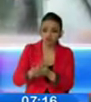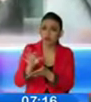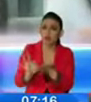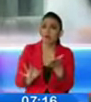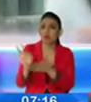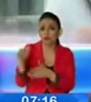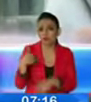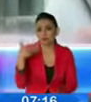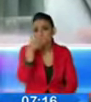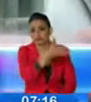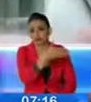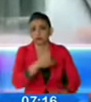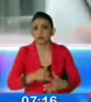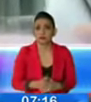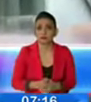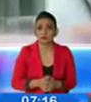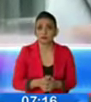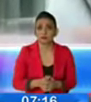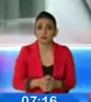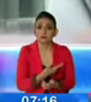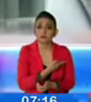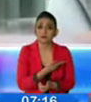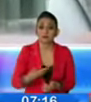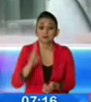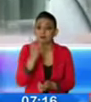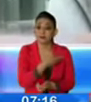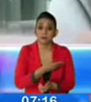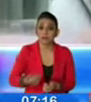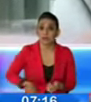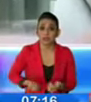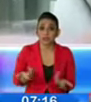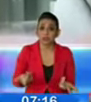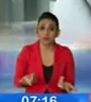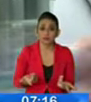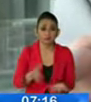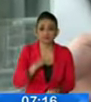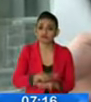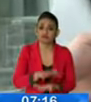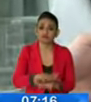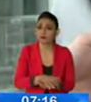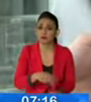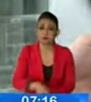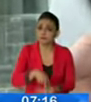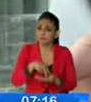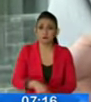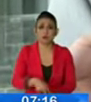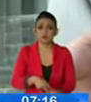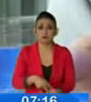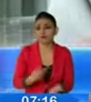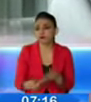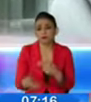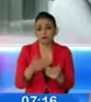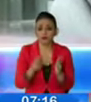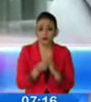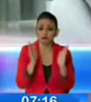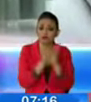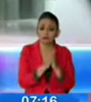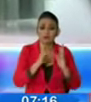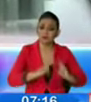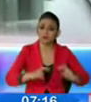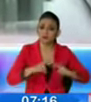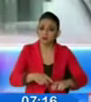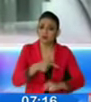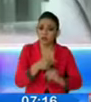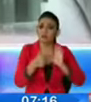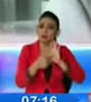La posición frontal del vicepresidente de la República, sin irse por las ramas, ha dicho que de ser del caso que se ha vinculado, que él va a demostrar lo que tenga